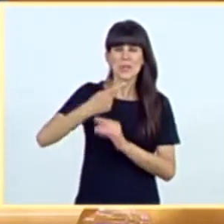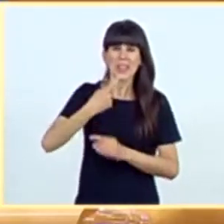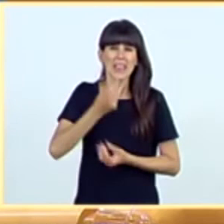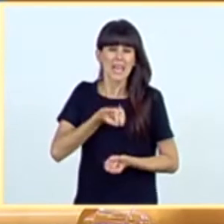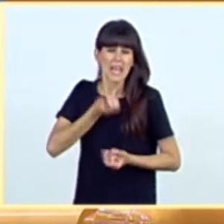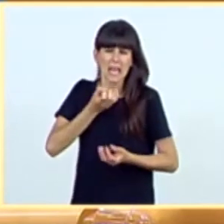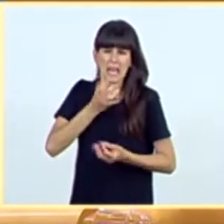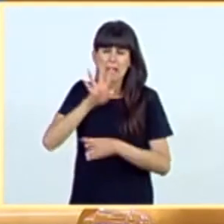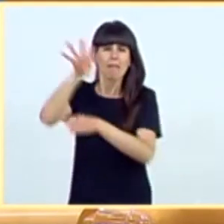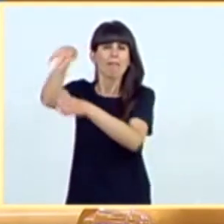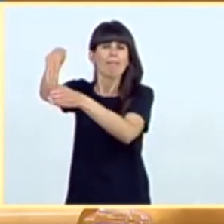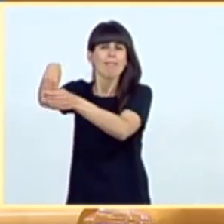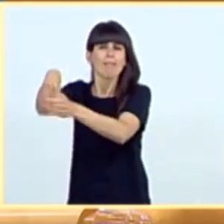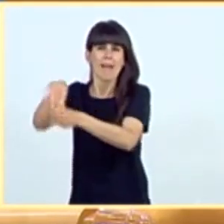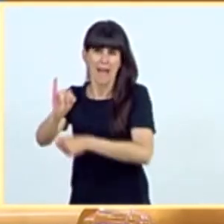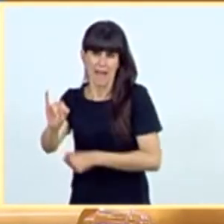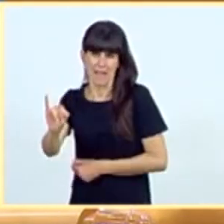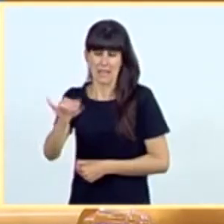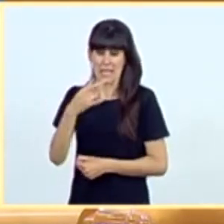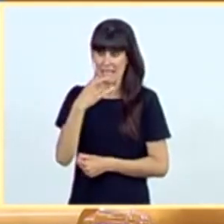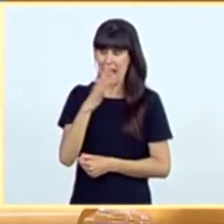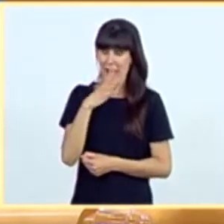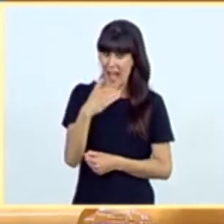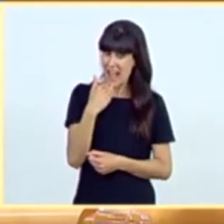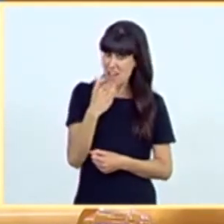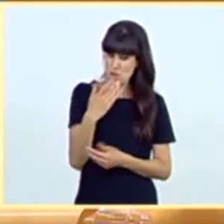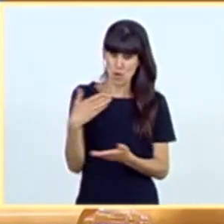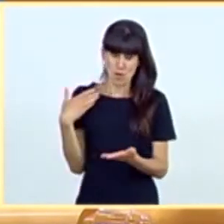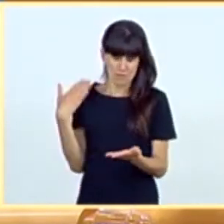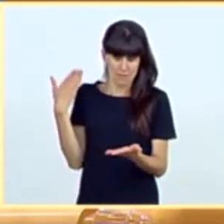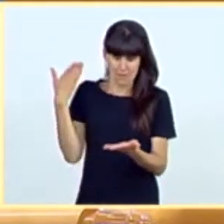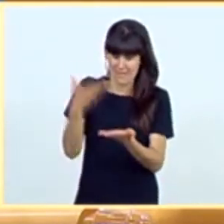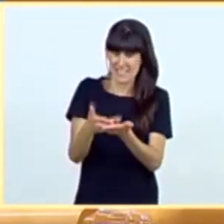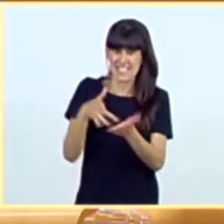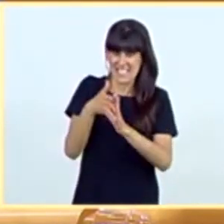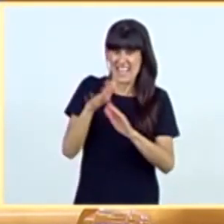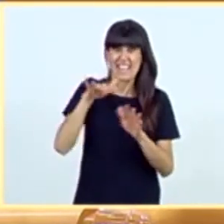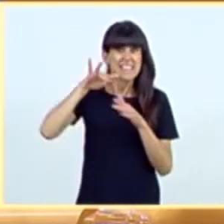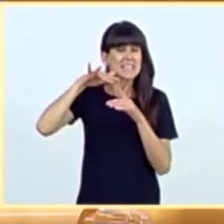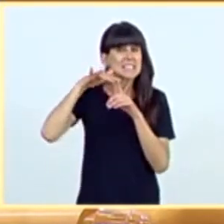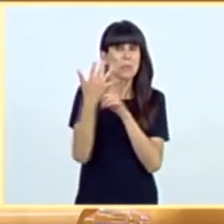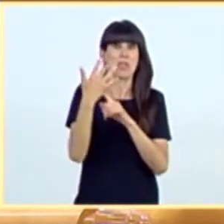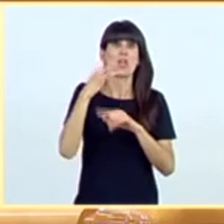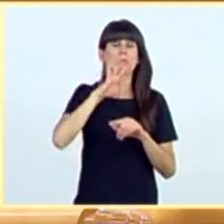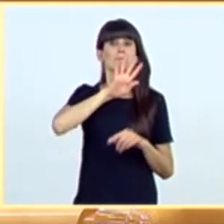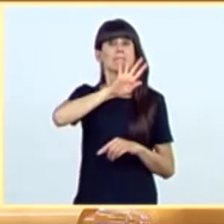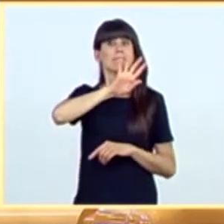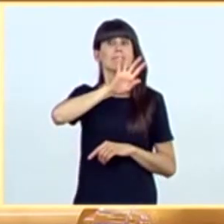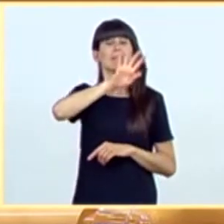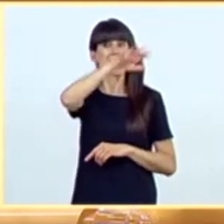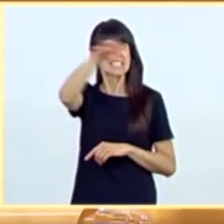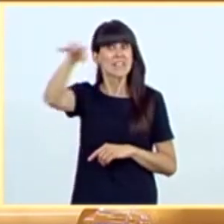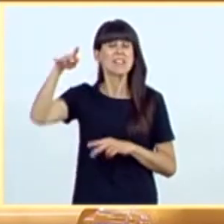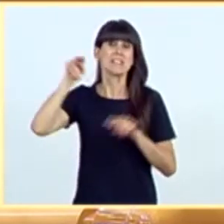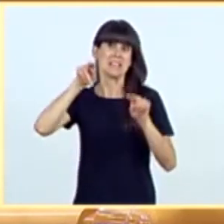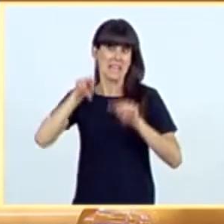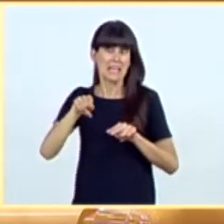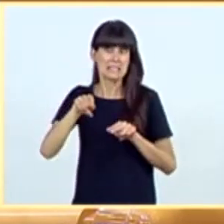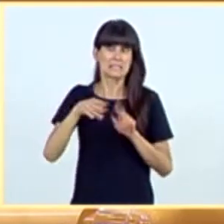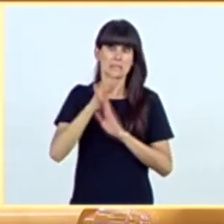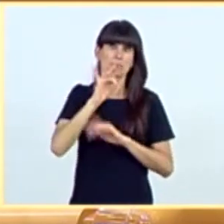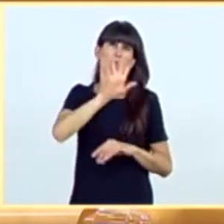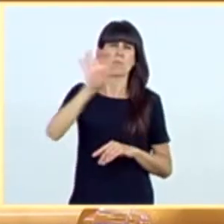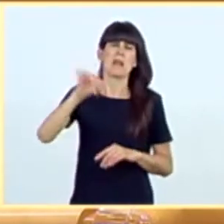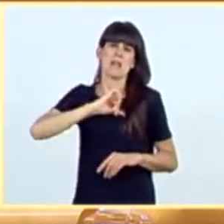Si algo ha puesto encima de la mesa lo que ha ocurrido con las residencias de mayores gestionadas por las comunidades autónomas, no es